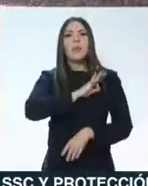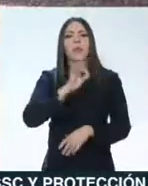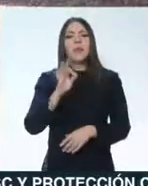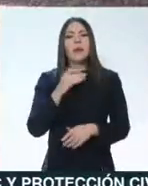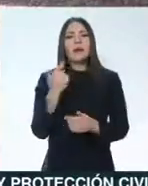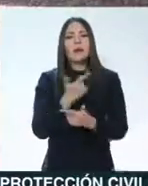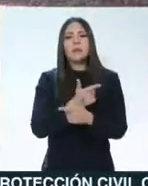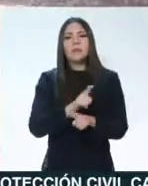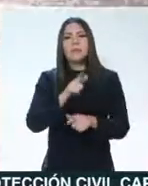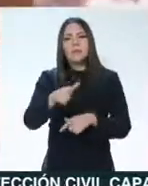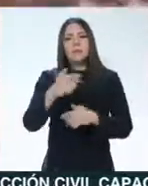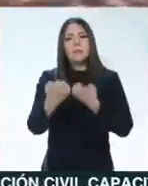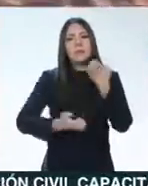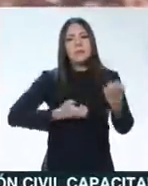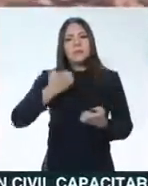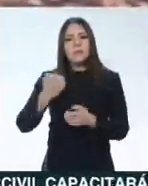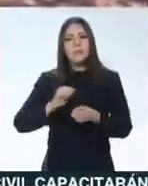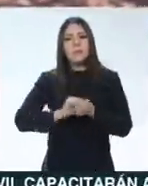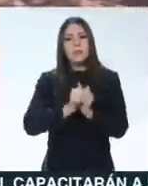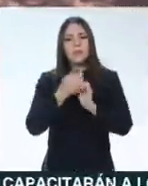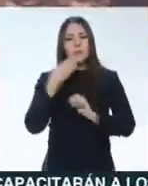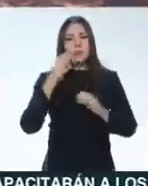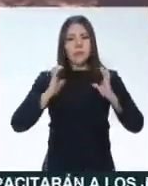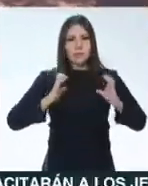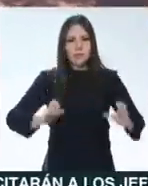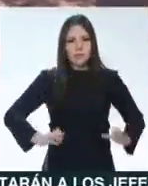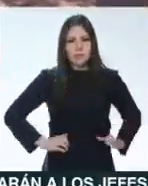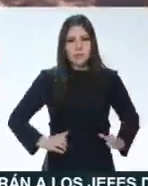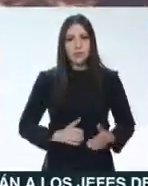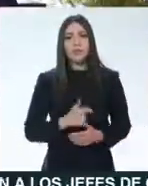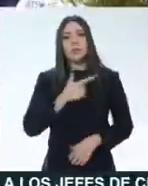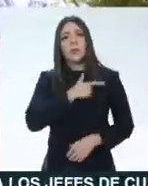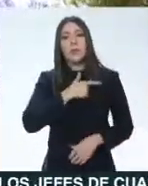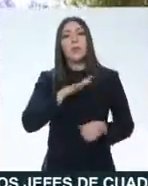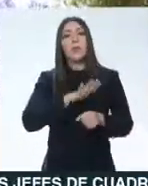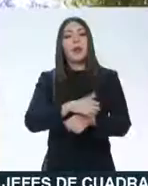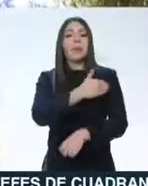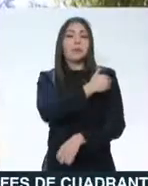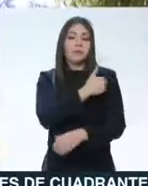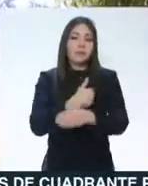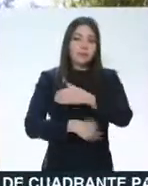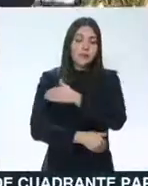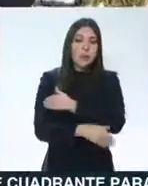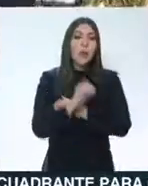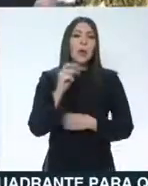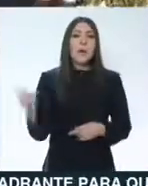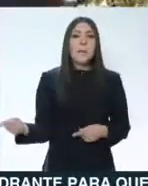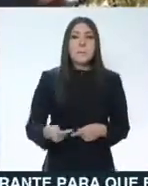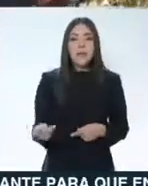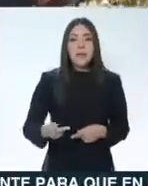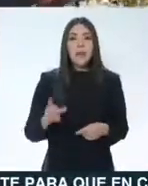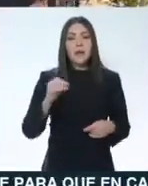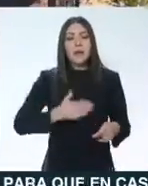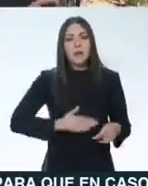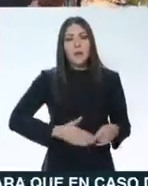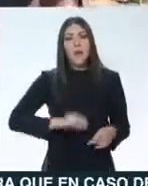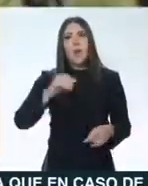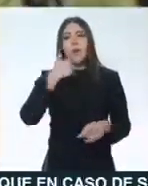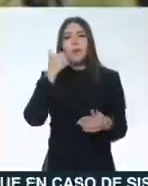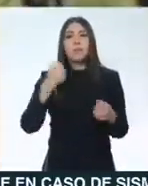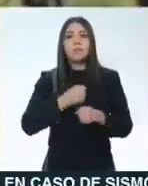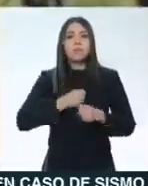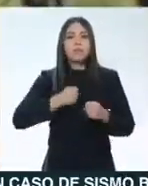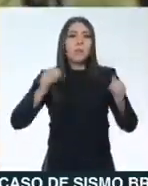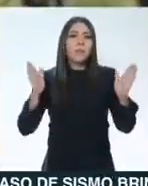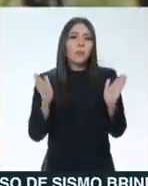ponerse en forma. Ya sea que te guste ejercitar los brazos, las piernas, el abdomen o busques bajar de peso, pero